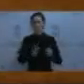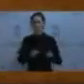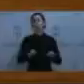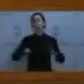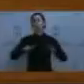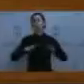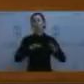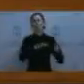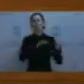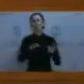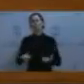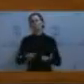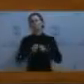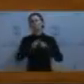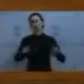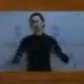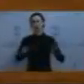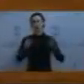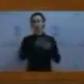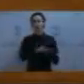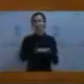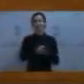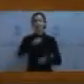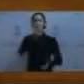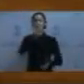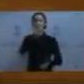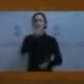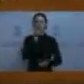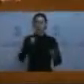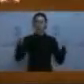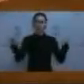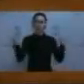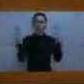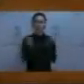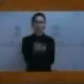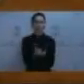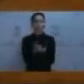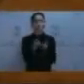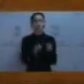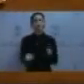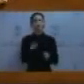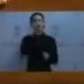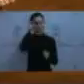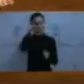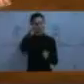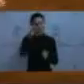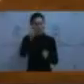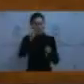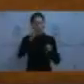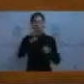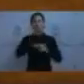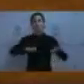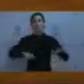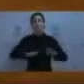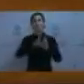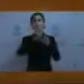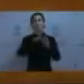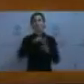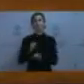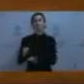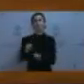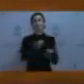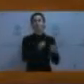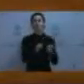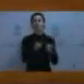estival. Hablamos de un invierno demográfico que asola sobre todo a la zona rural, donde se ubican la mayor parte de ellas. Hablamos